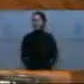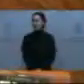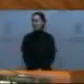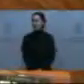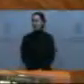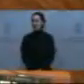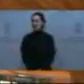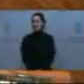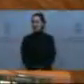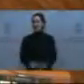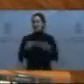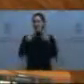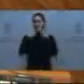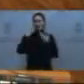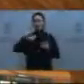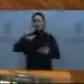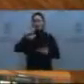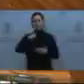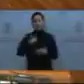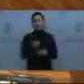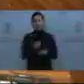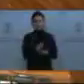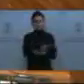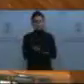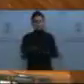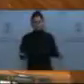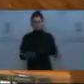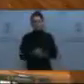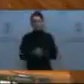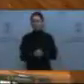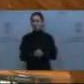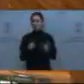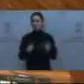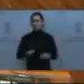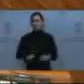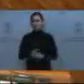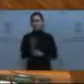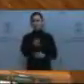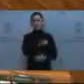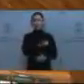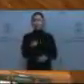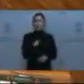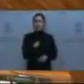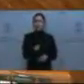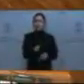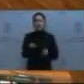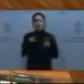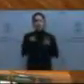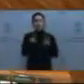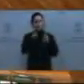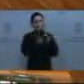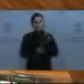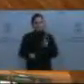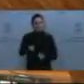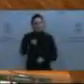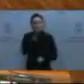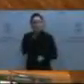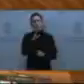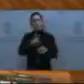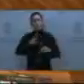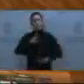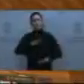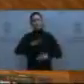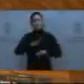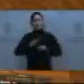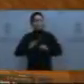señor presidente. Buenos días, señorías. La financiación autonómica es un tema que nos preocupa en la medida que nuestros intereses económicos